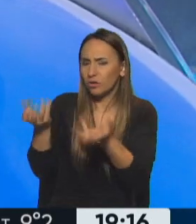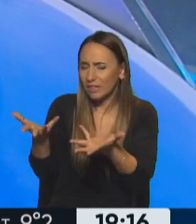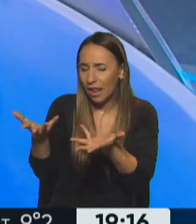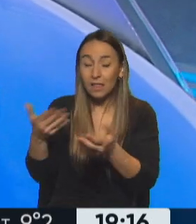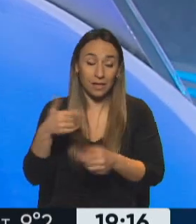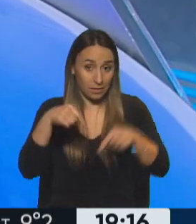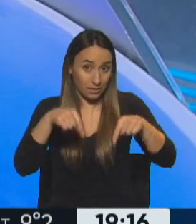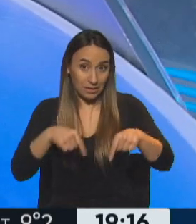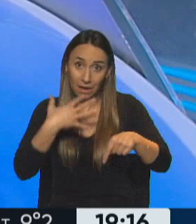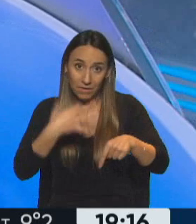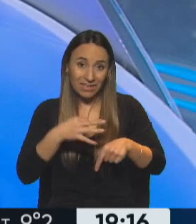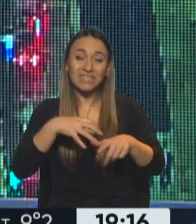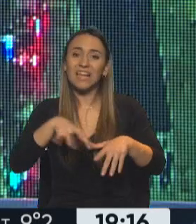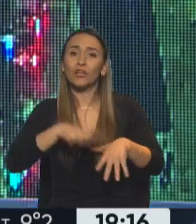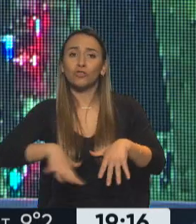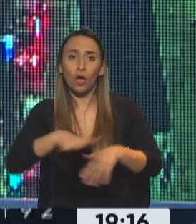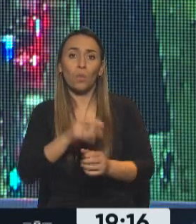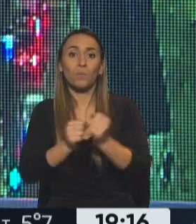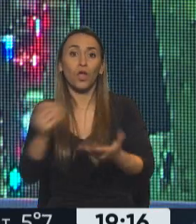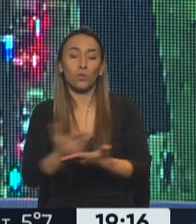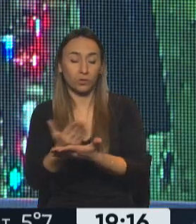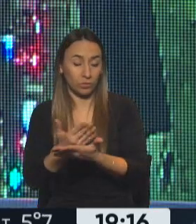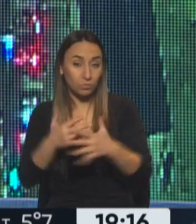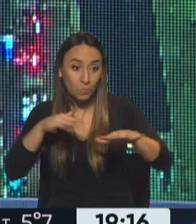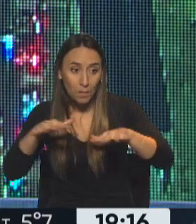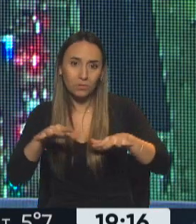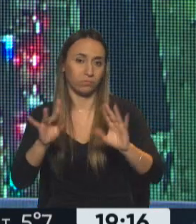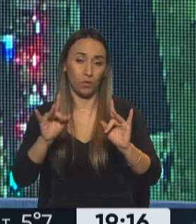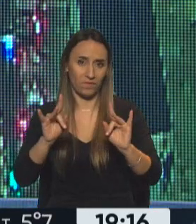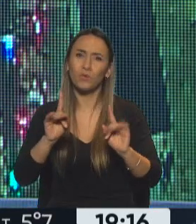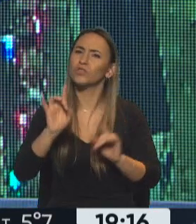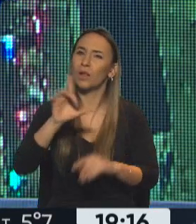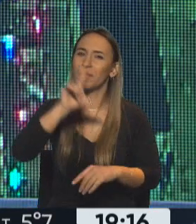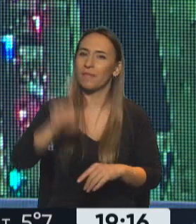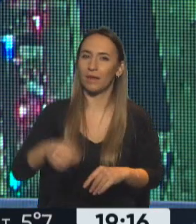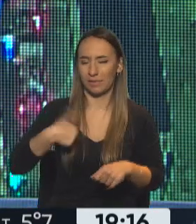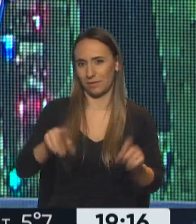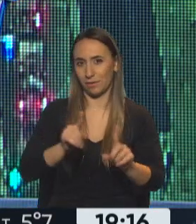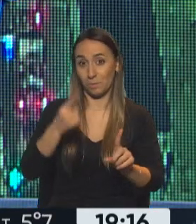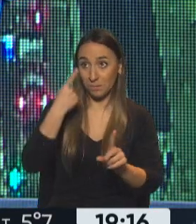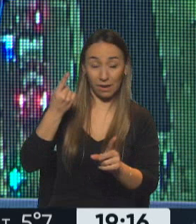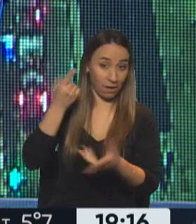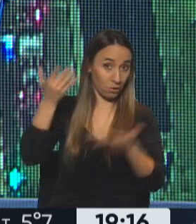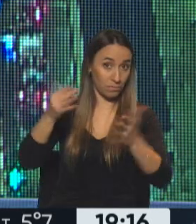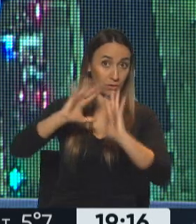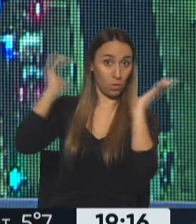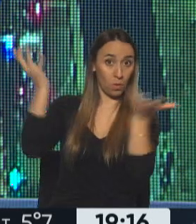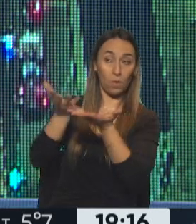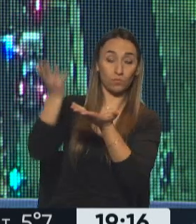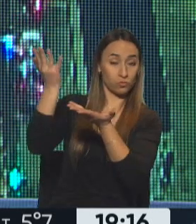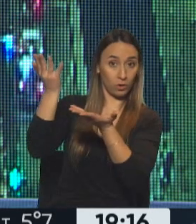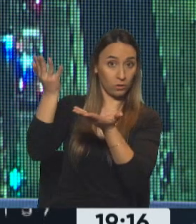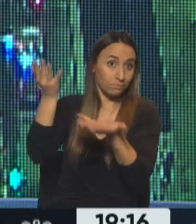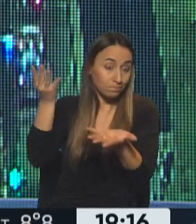difícil, no solamente difícil en la Argentina, ¿no? Miremos lo que está pasando en el mundo. Un mundo que en una